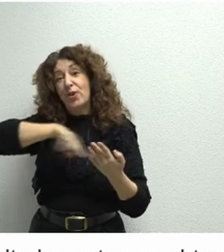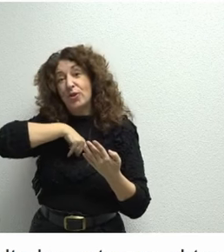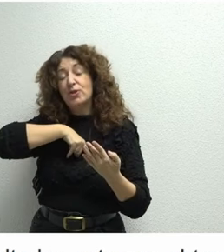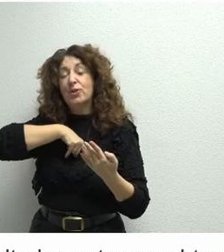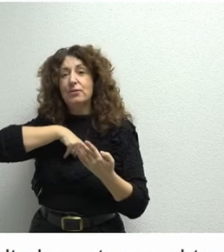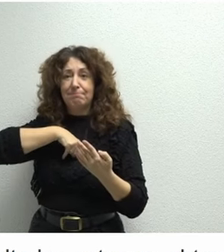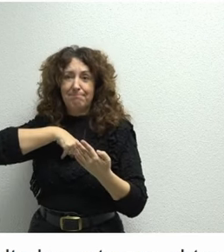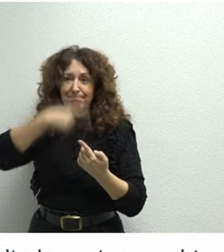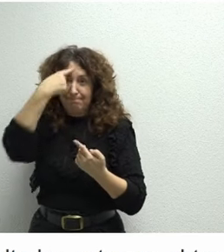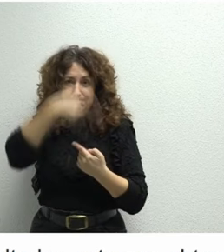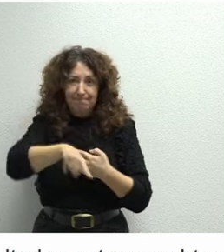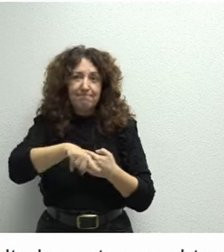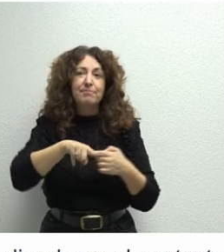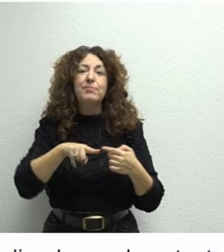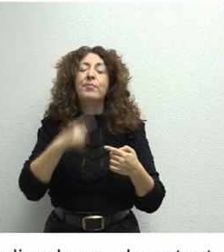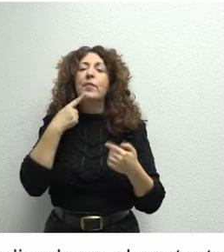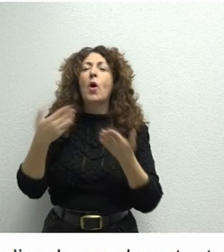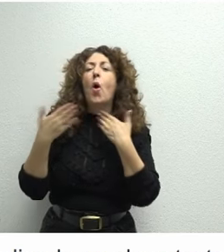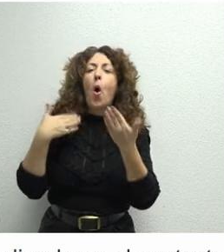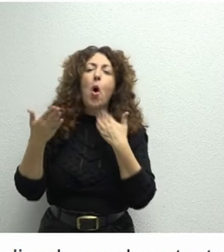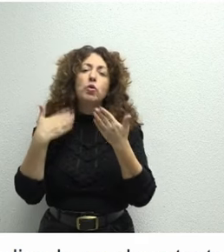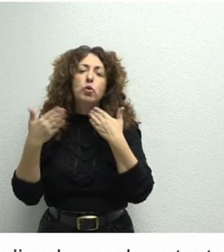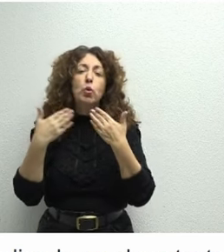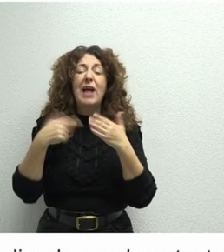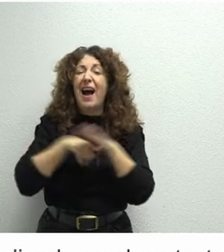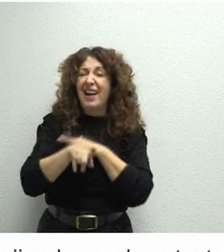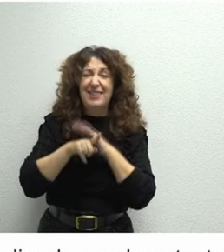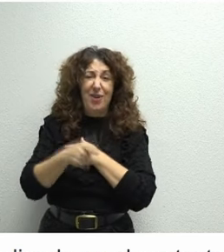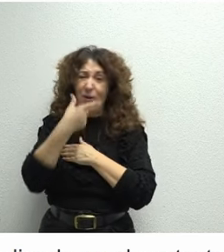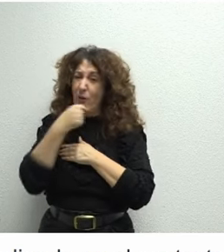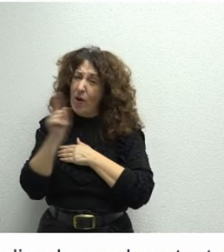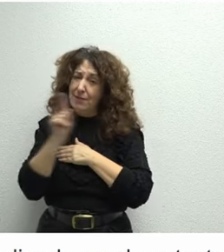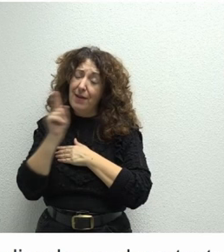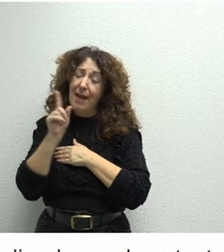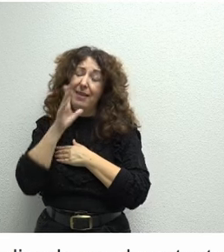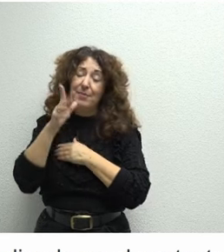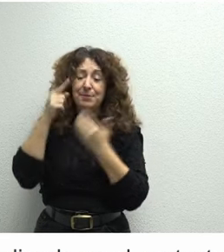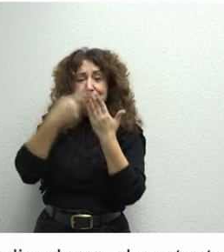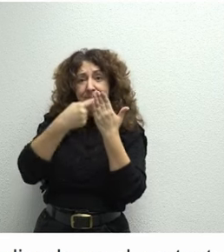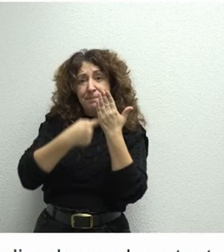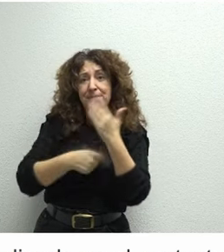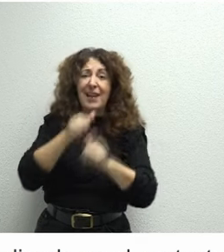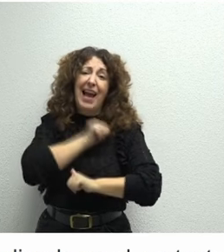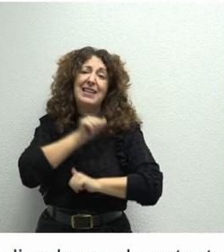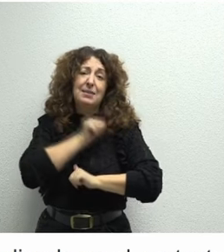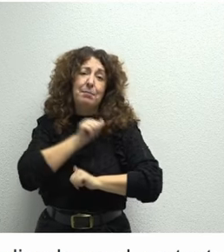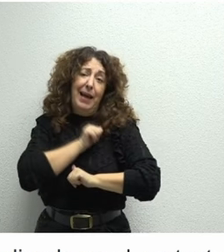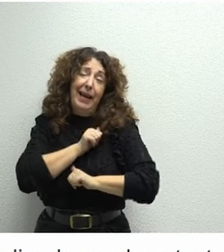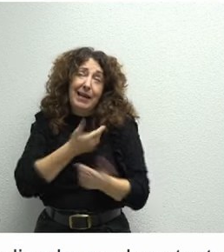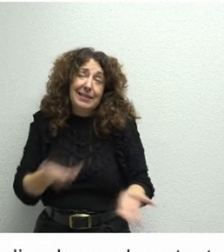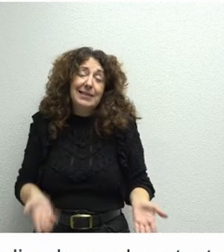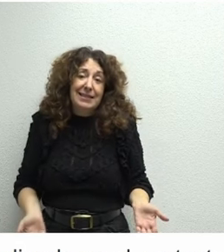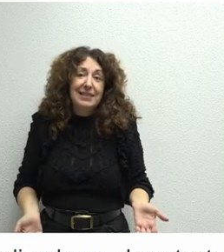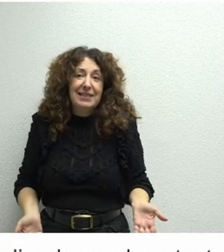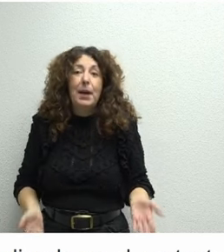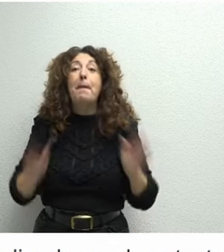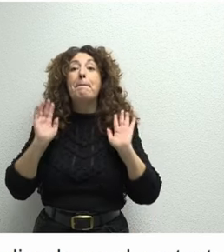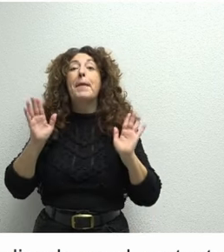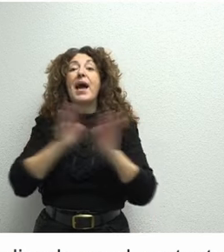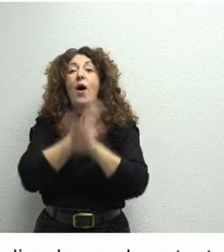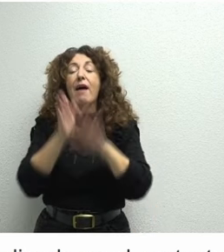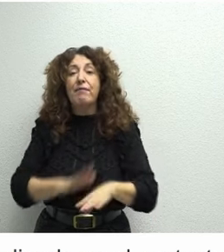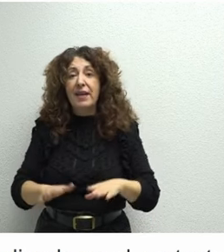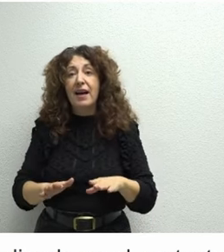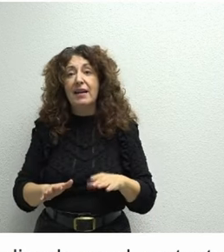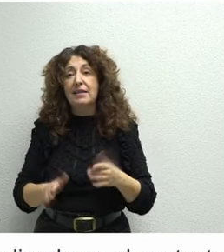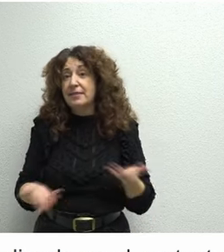el la gestión de una consulta a veces no es fácil y hay esperas y deseada indeseadas Pero al final